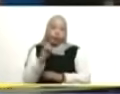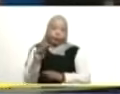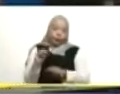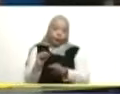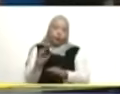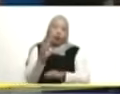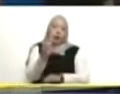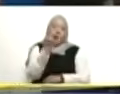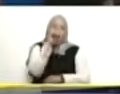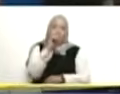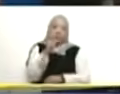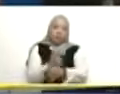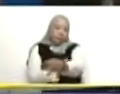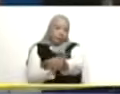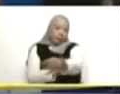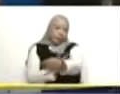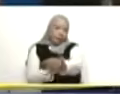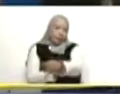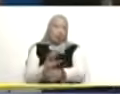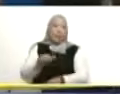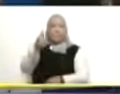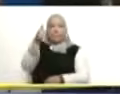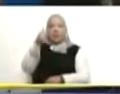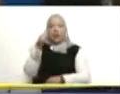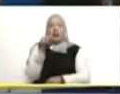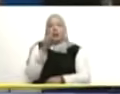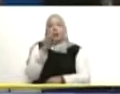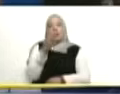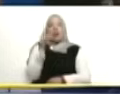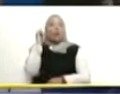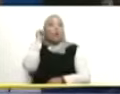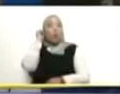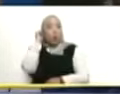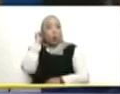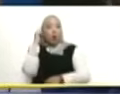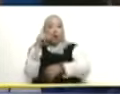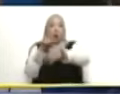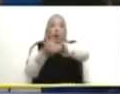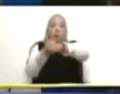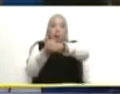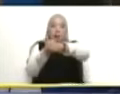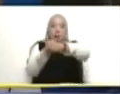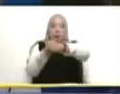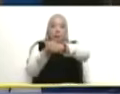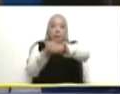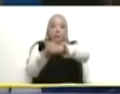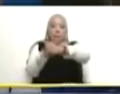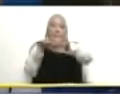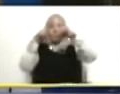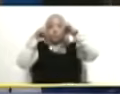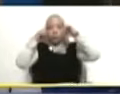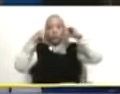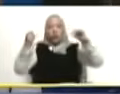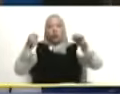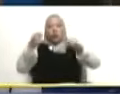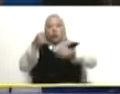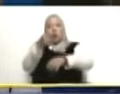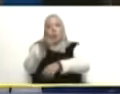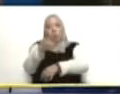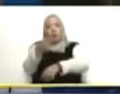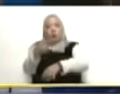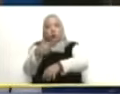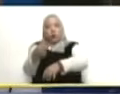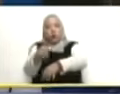Mis tres hermanas mayores, María Teresa Mari, que es doctora, es médica, experta en medicina del dolor, anestesióloga,